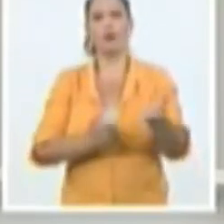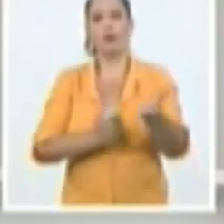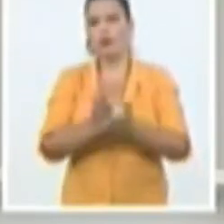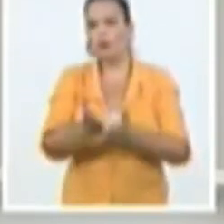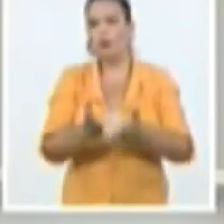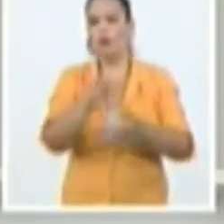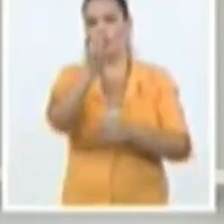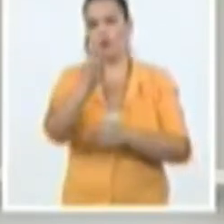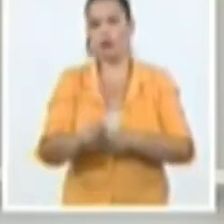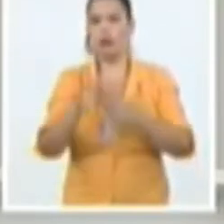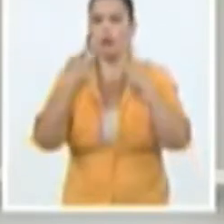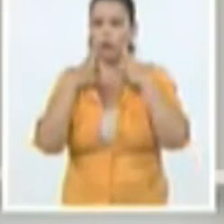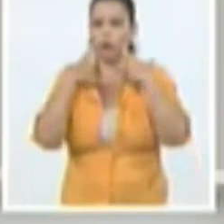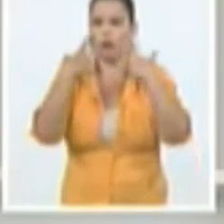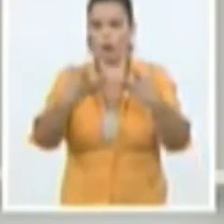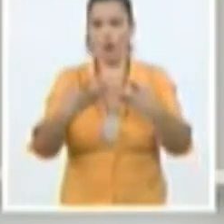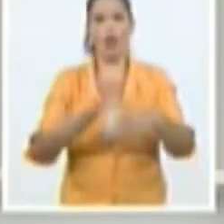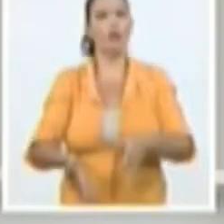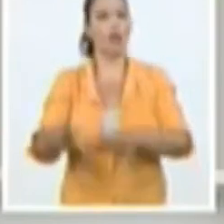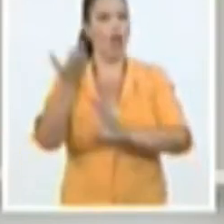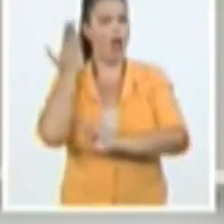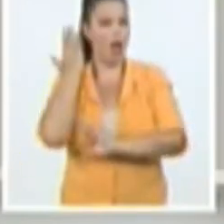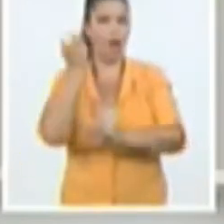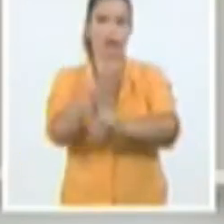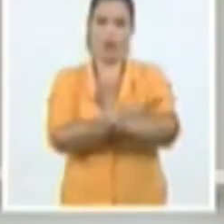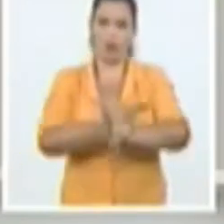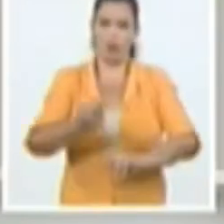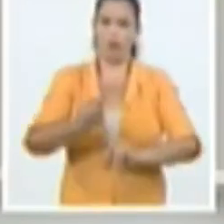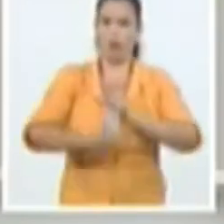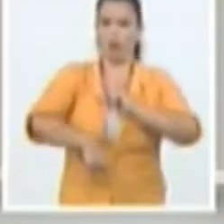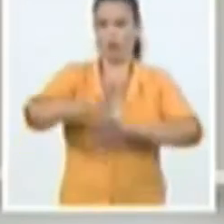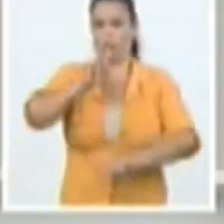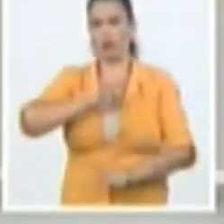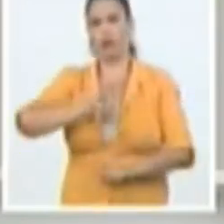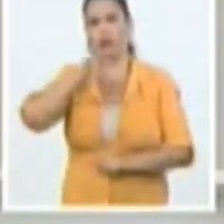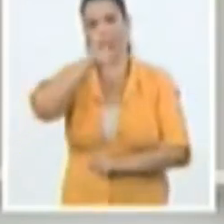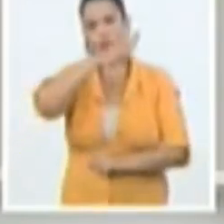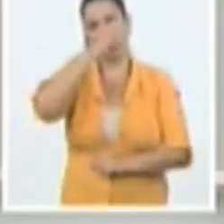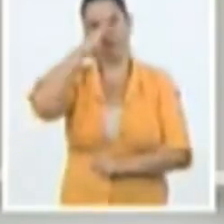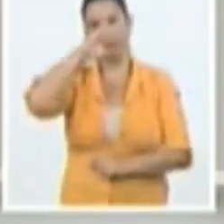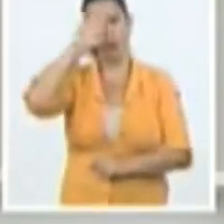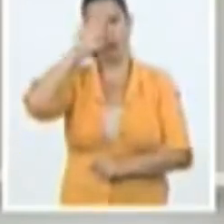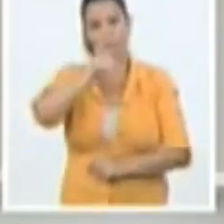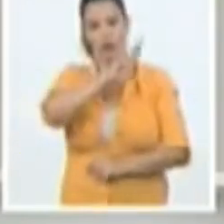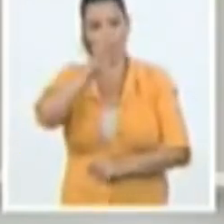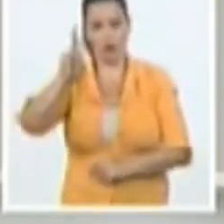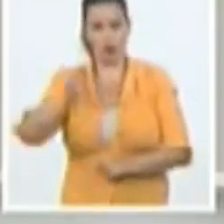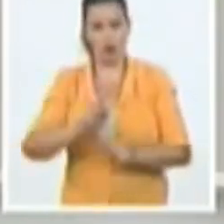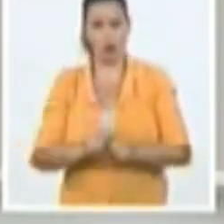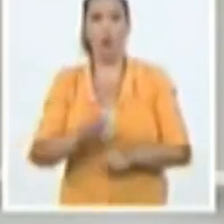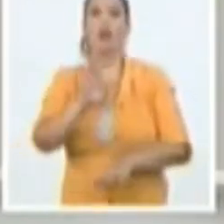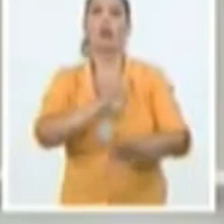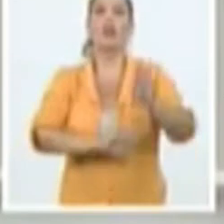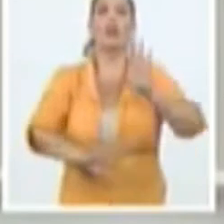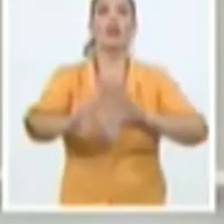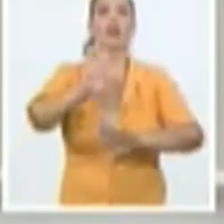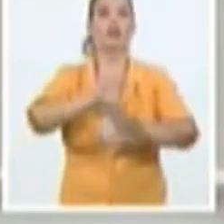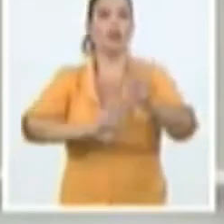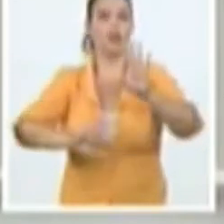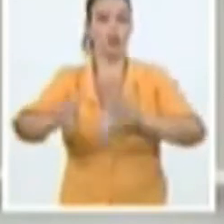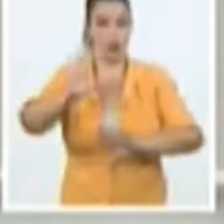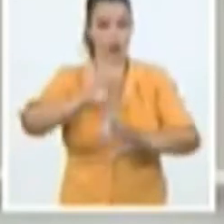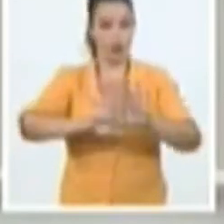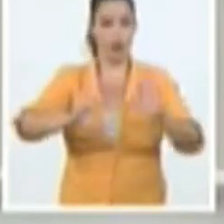impulsores de las acciones de bloqueo y de subversión contra Cuba y defensores de los disturbios violentos